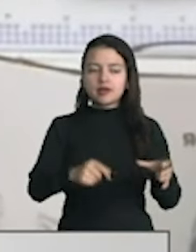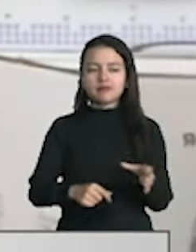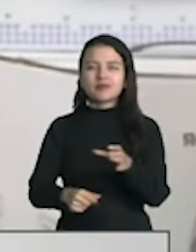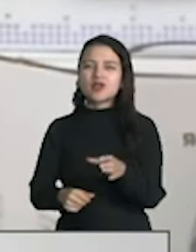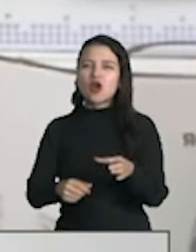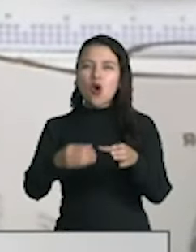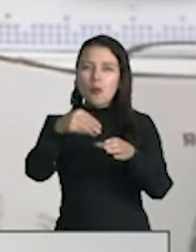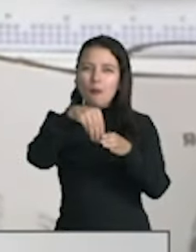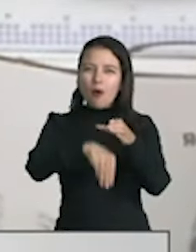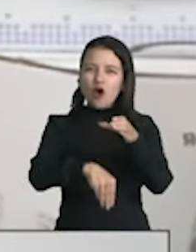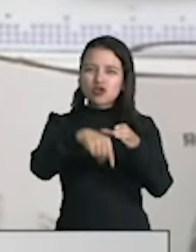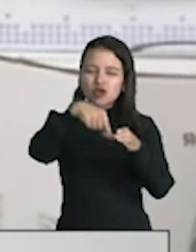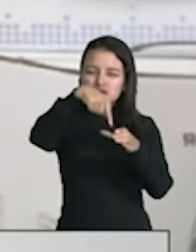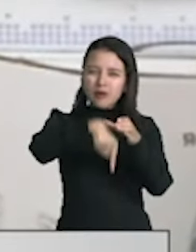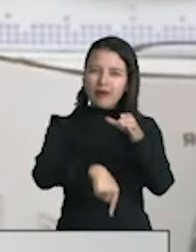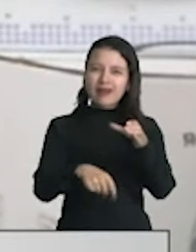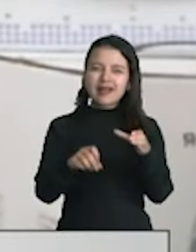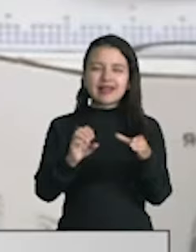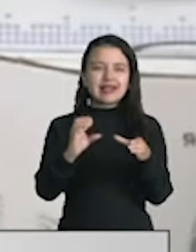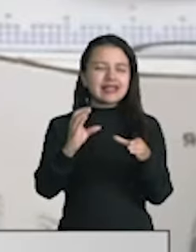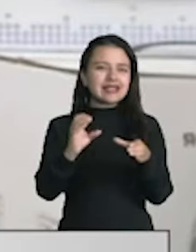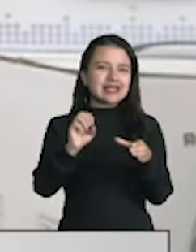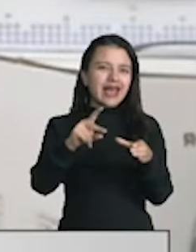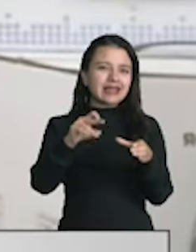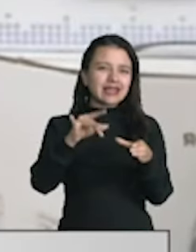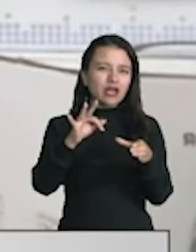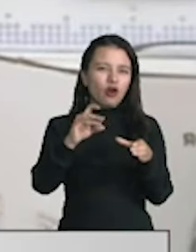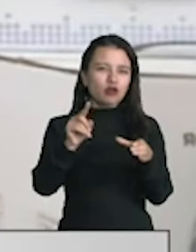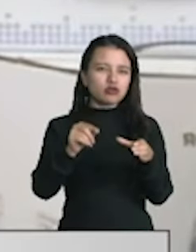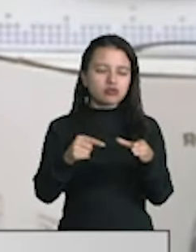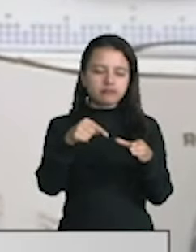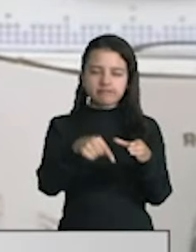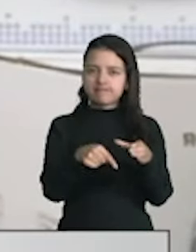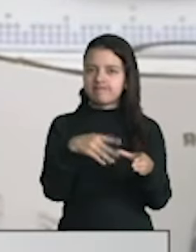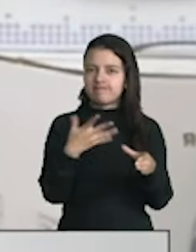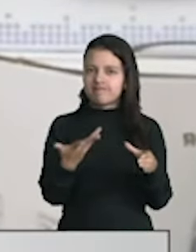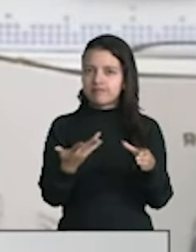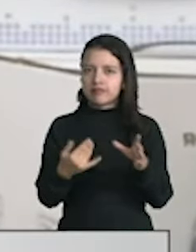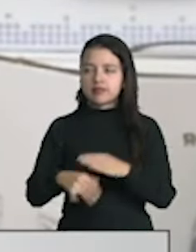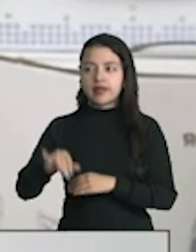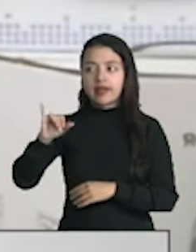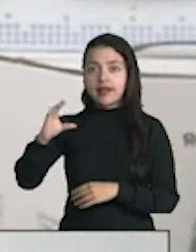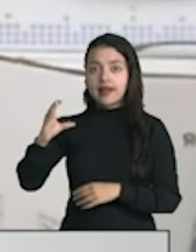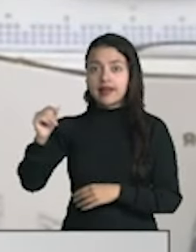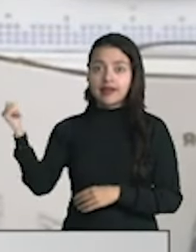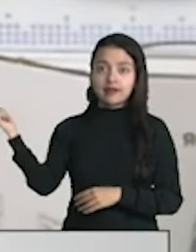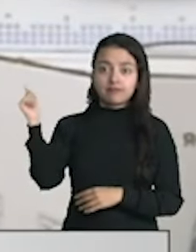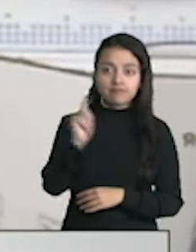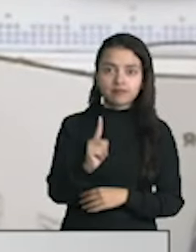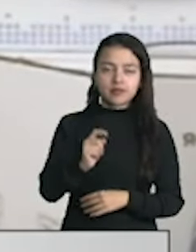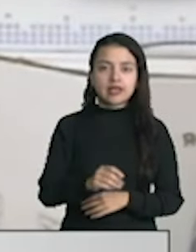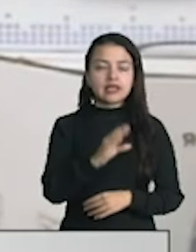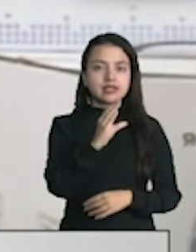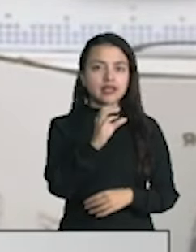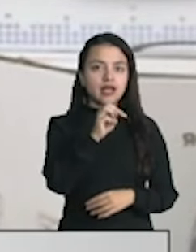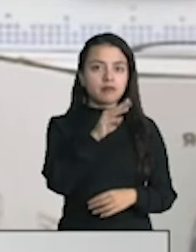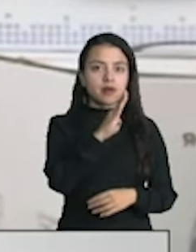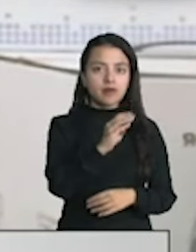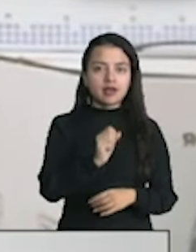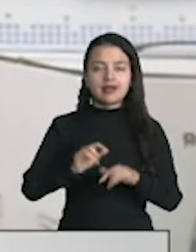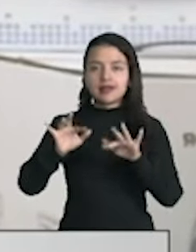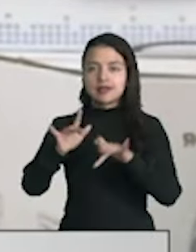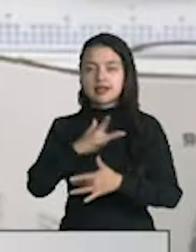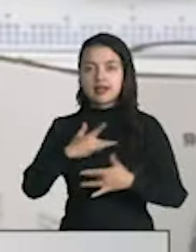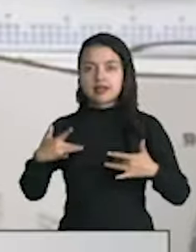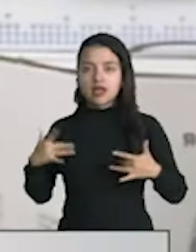esta población crezca. ¿Qué requerimos con esto? Que llegue el ICA, la CAS, la CMB y la Secretaría de